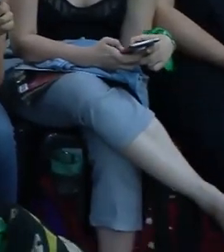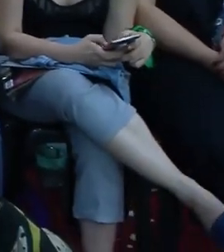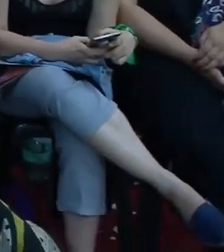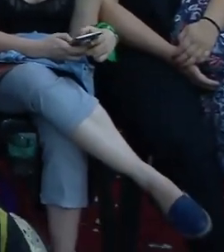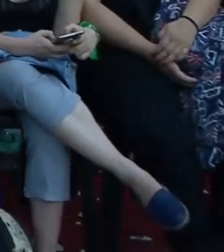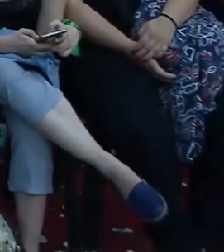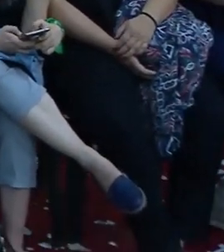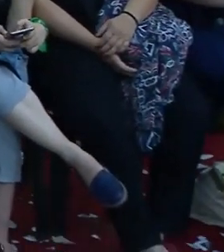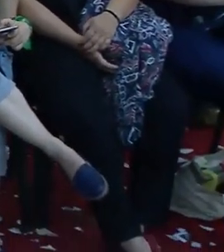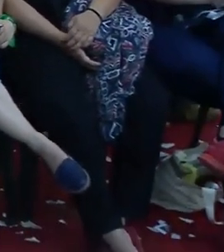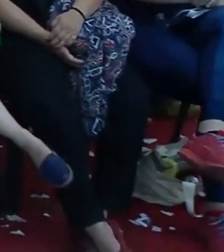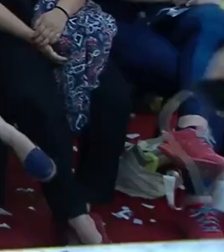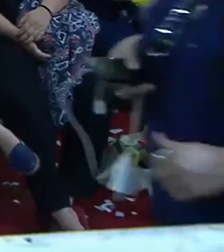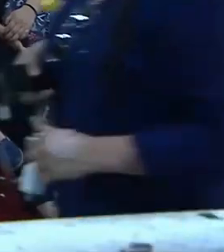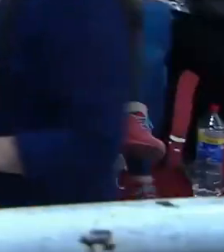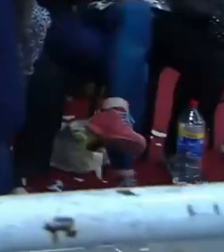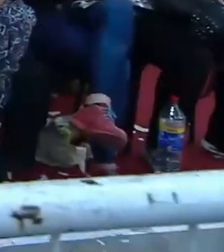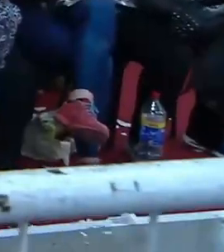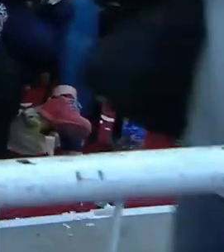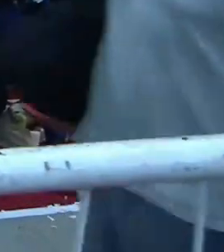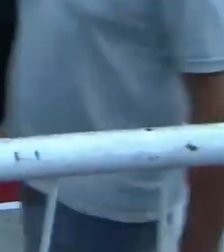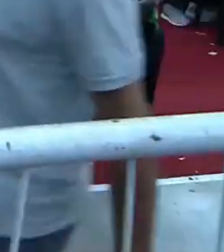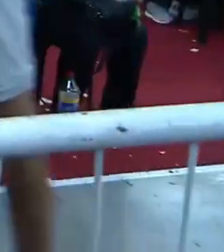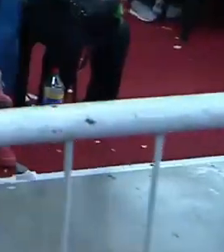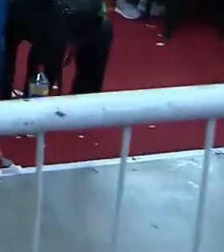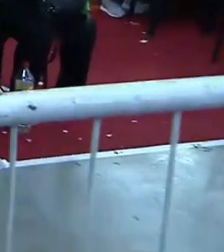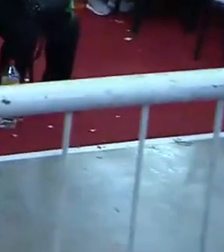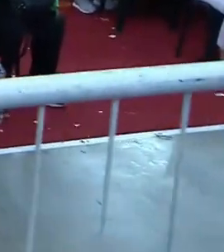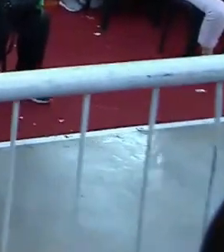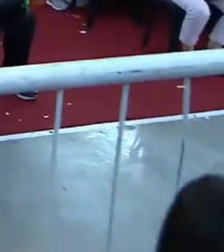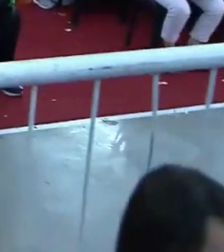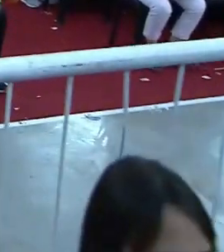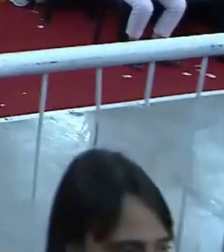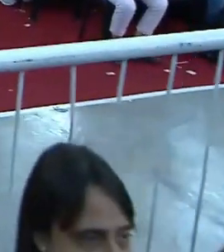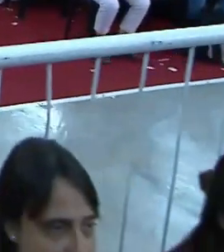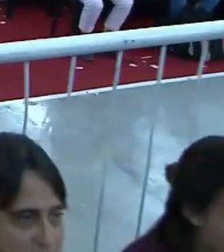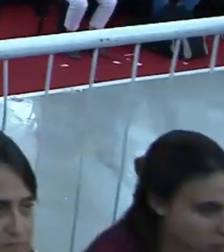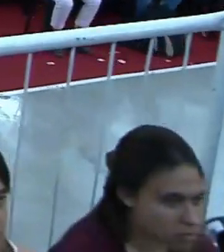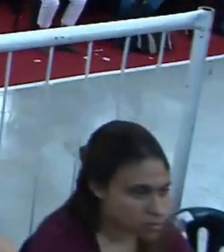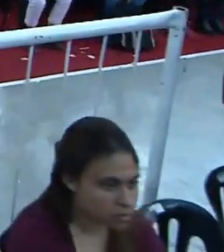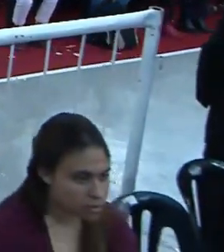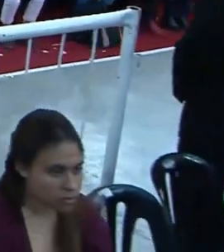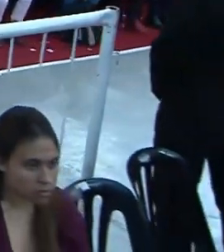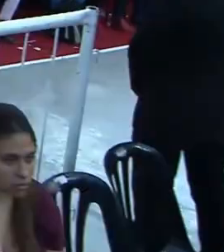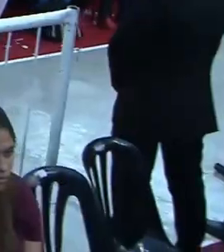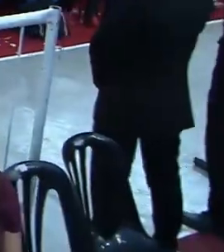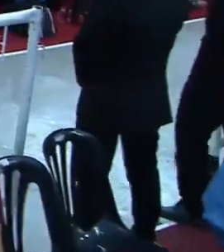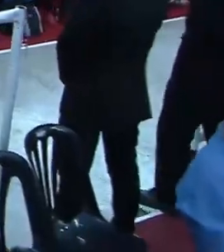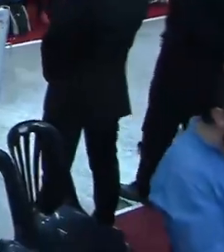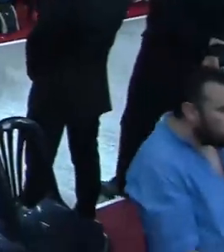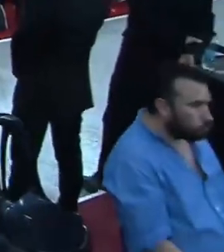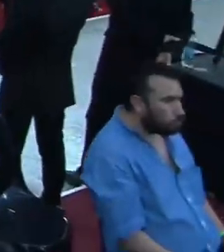primera vez en la historia, haya una alcaldesa mujer, de origen popular y feminista.